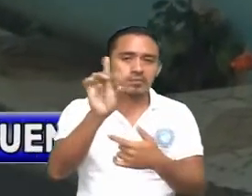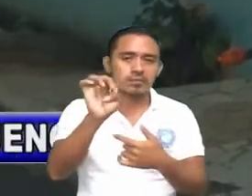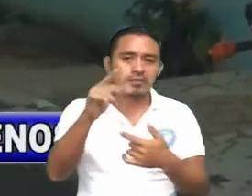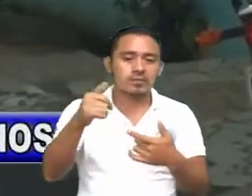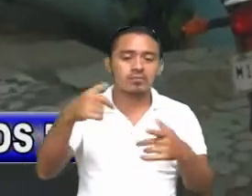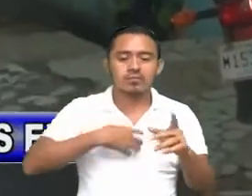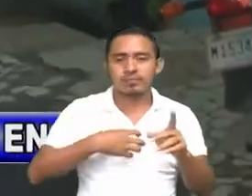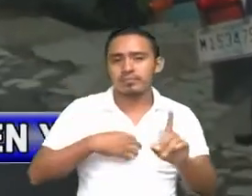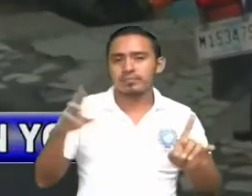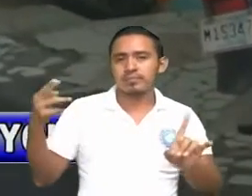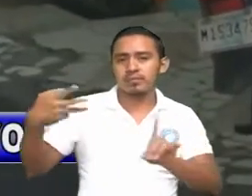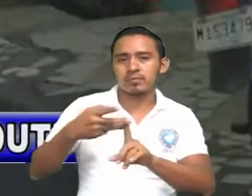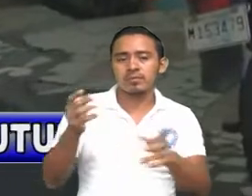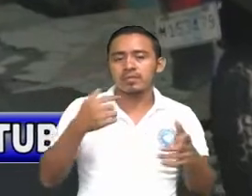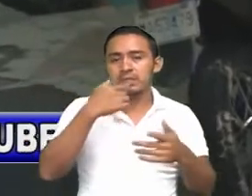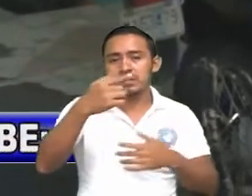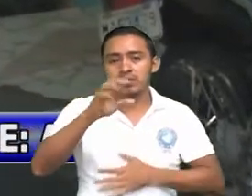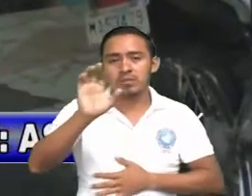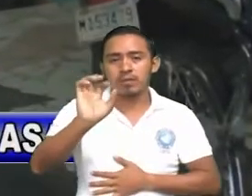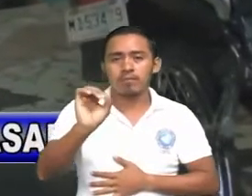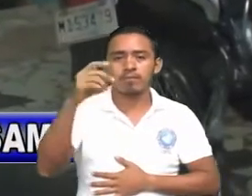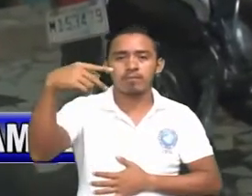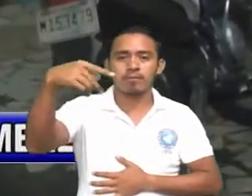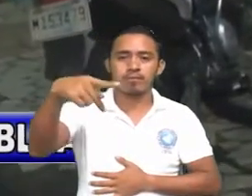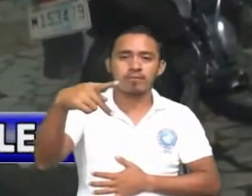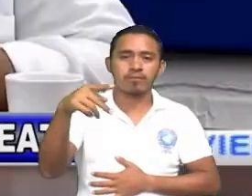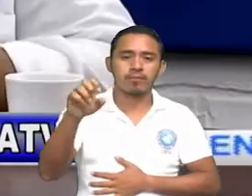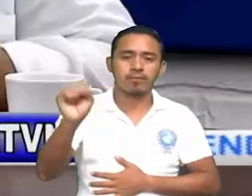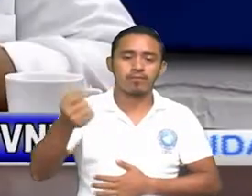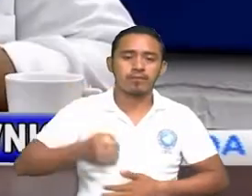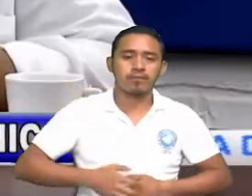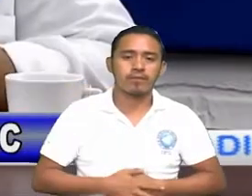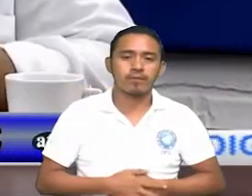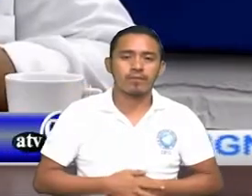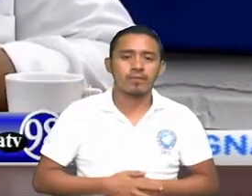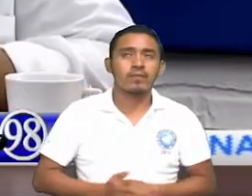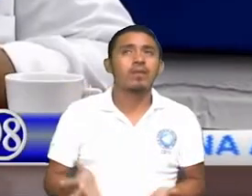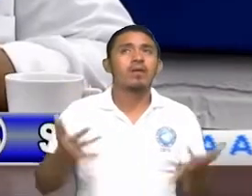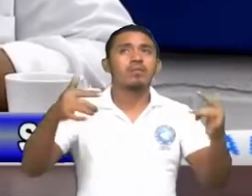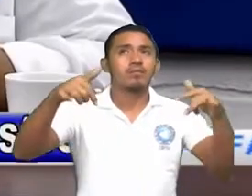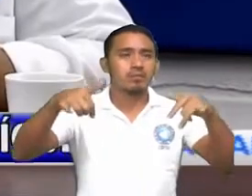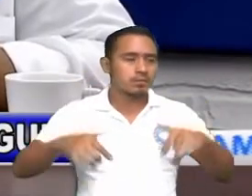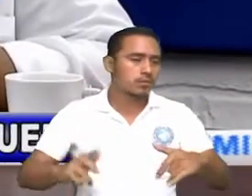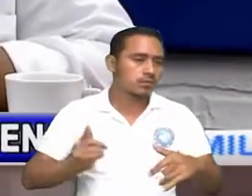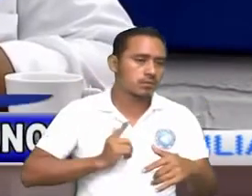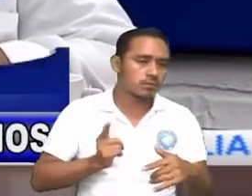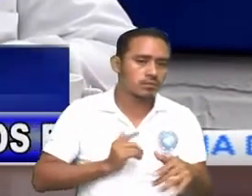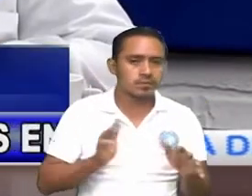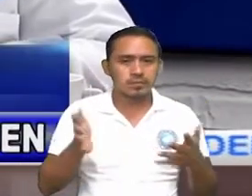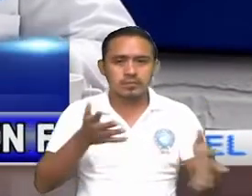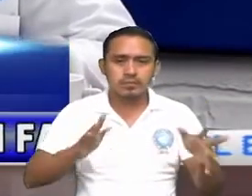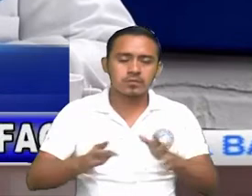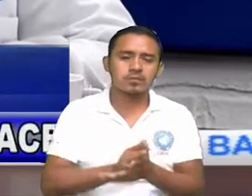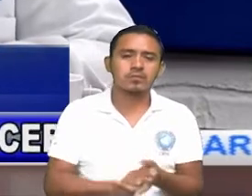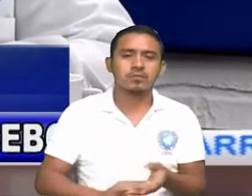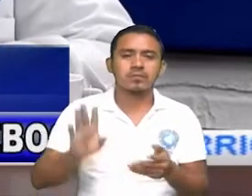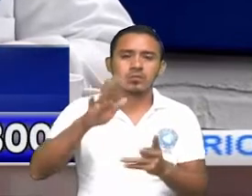regional, según la Organización Panamericana de la Salud. Actualmente nosotros tenemos un total de acumulados